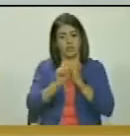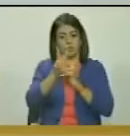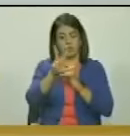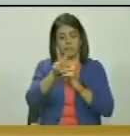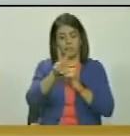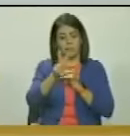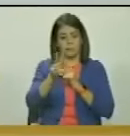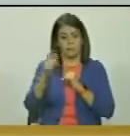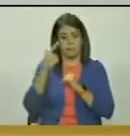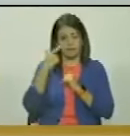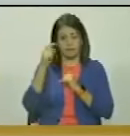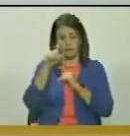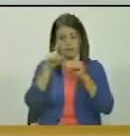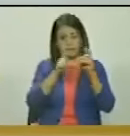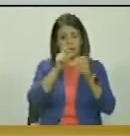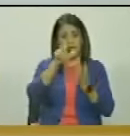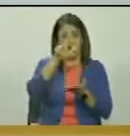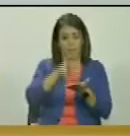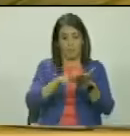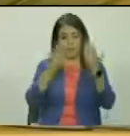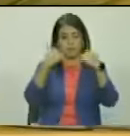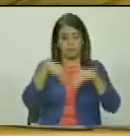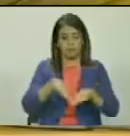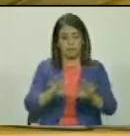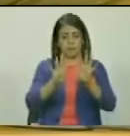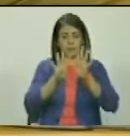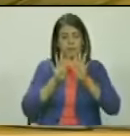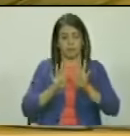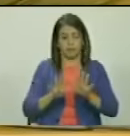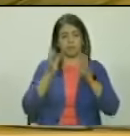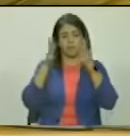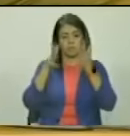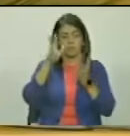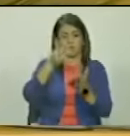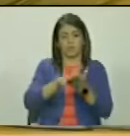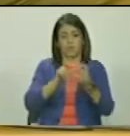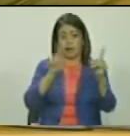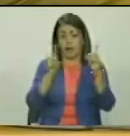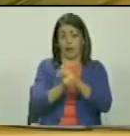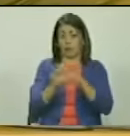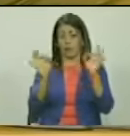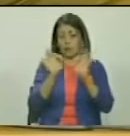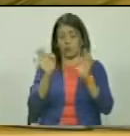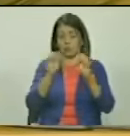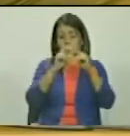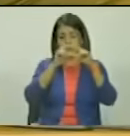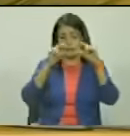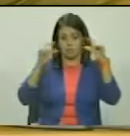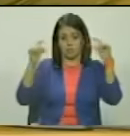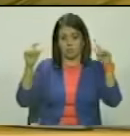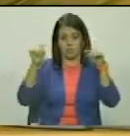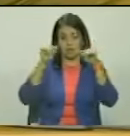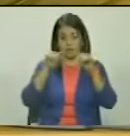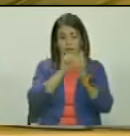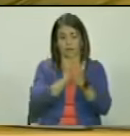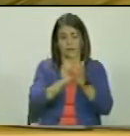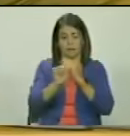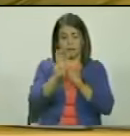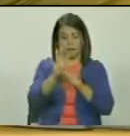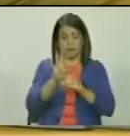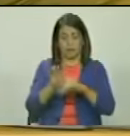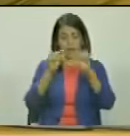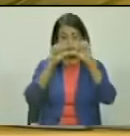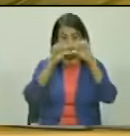3 aprobado siguiente noveno se sugiere aprobar sin modificación la denominación del epígrafe del artículo